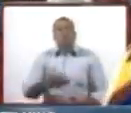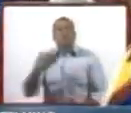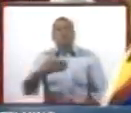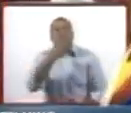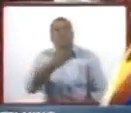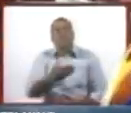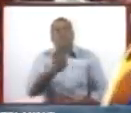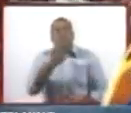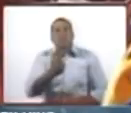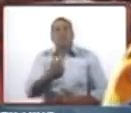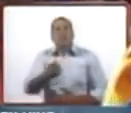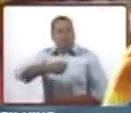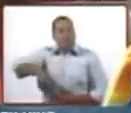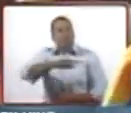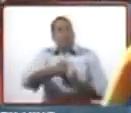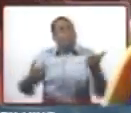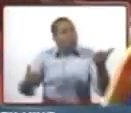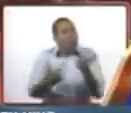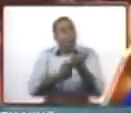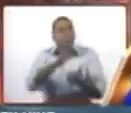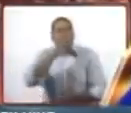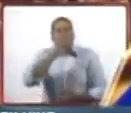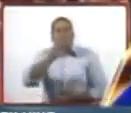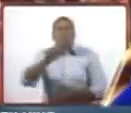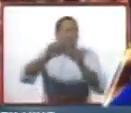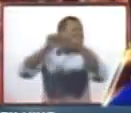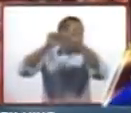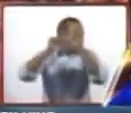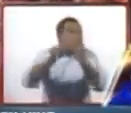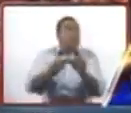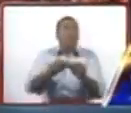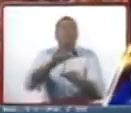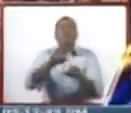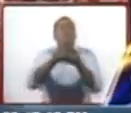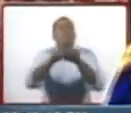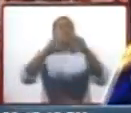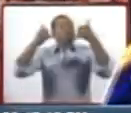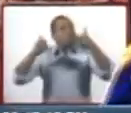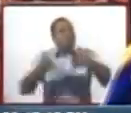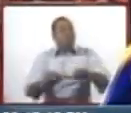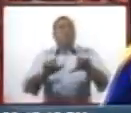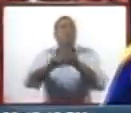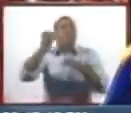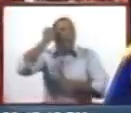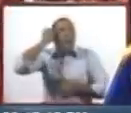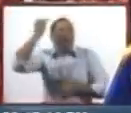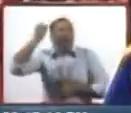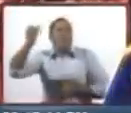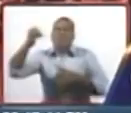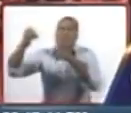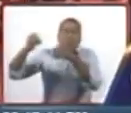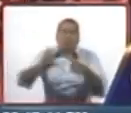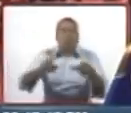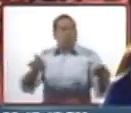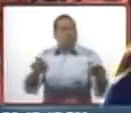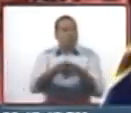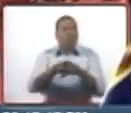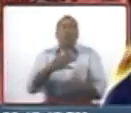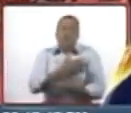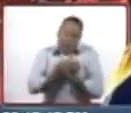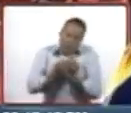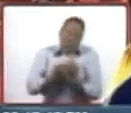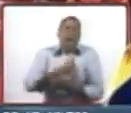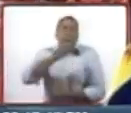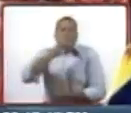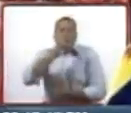Chávez, nosotros vamos a apoyar a Maduro por siempre, porque es tu hijo, porque tiene tu misma idea, porque se ve que él quiere al pueblo de